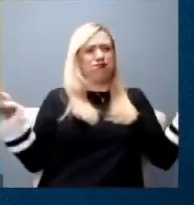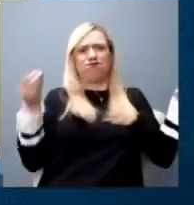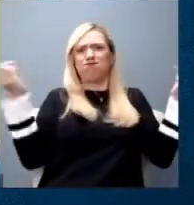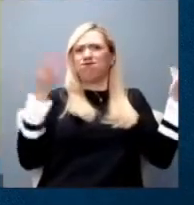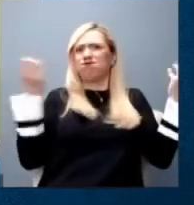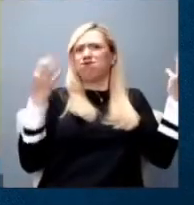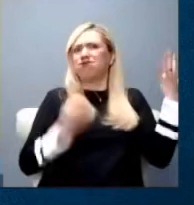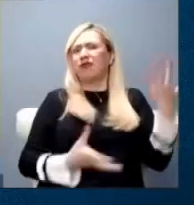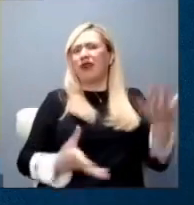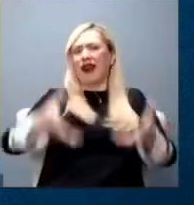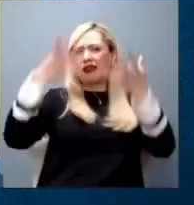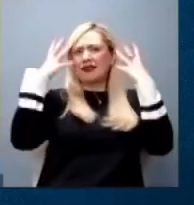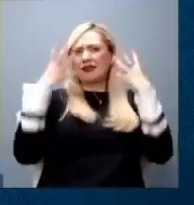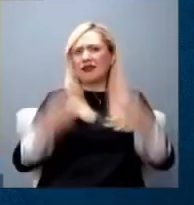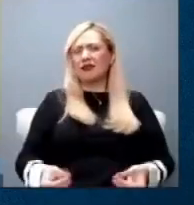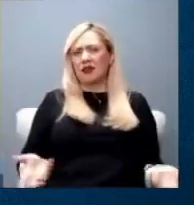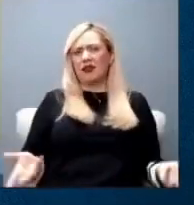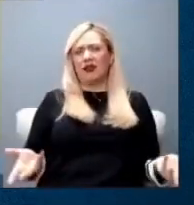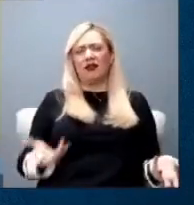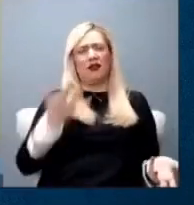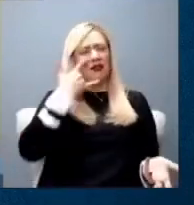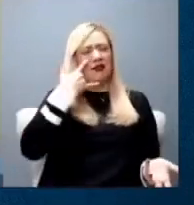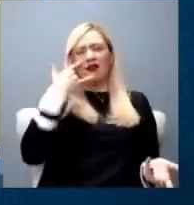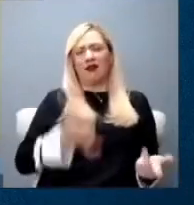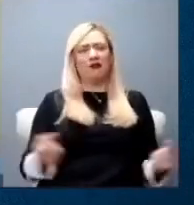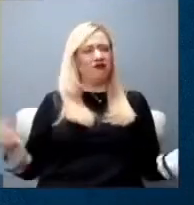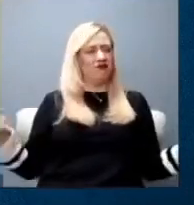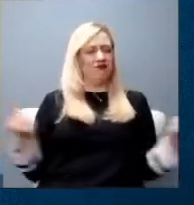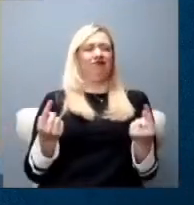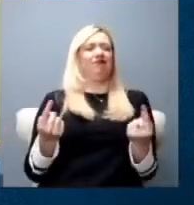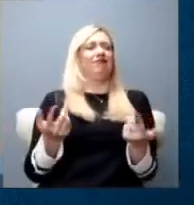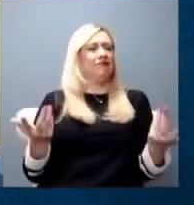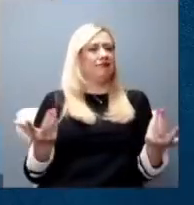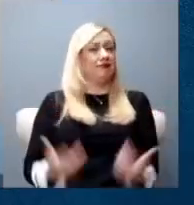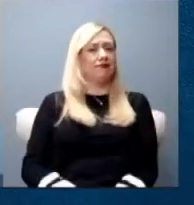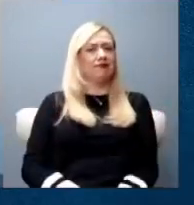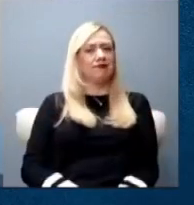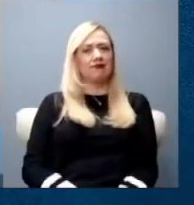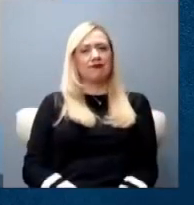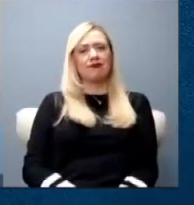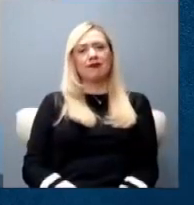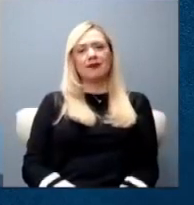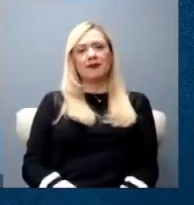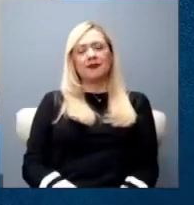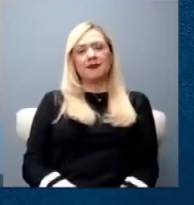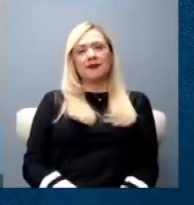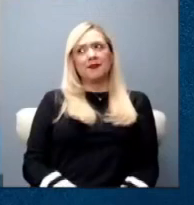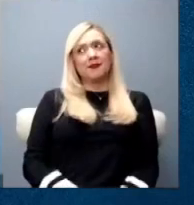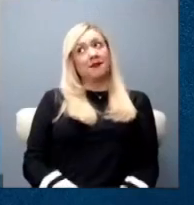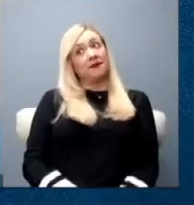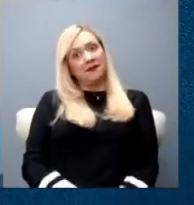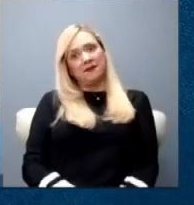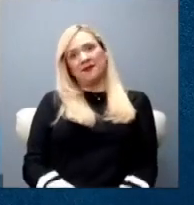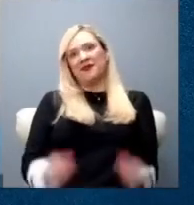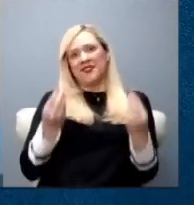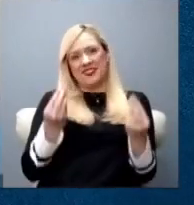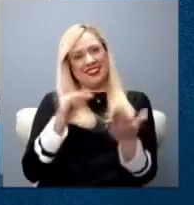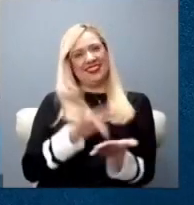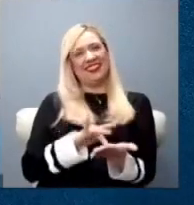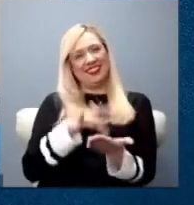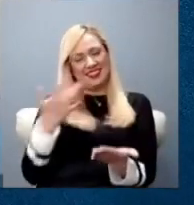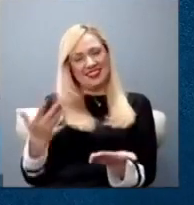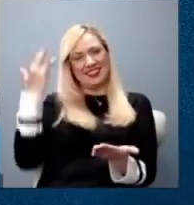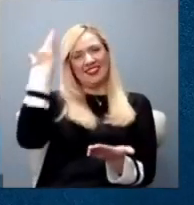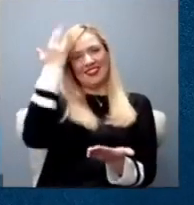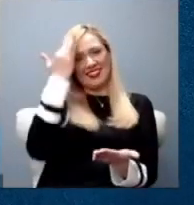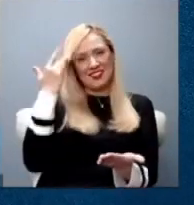nuestro sistema regional más cercano y donde hay tantos casos y ha habido tantos casos contra México. Bueno, pues muchas gracias por tus reflexiones